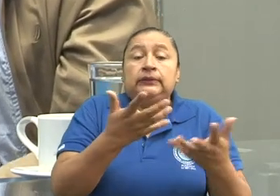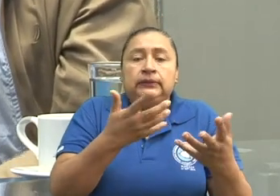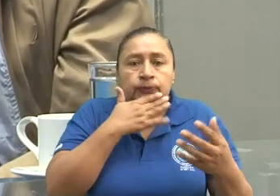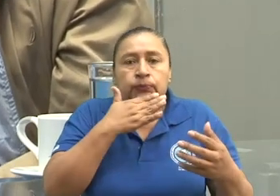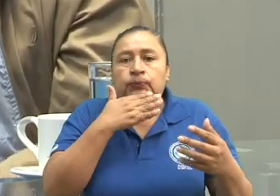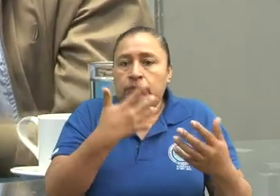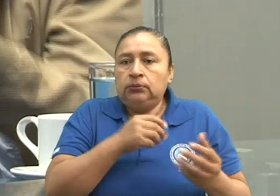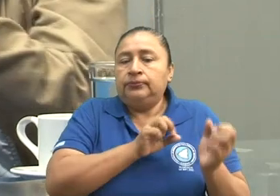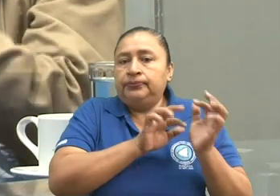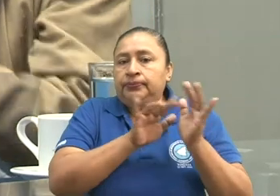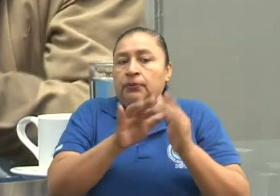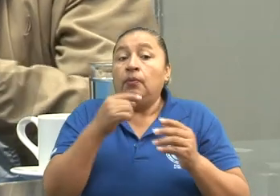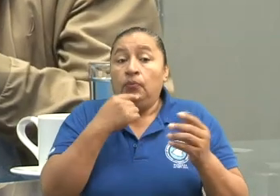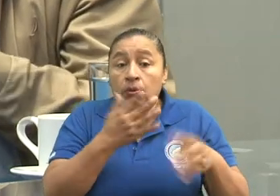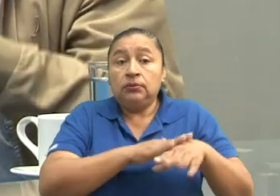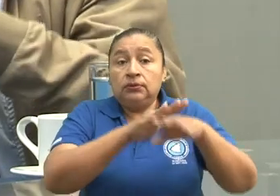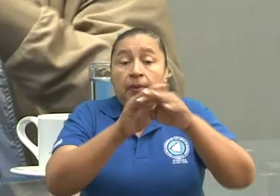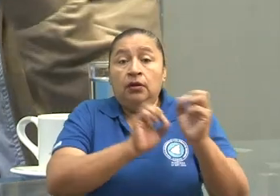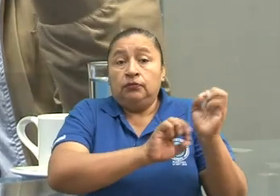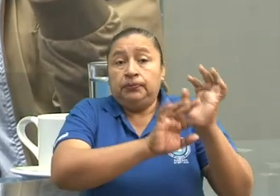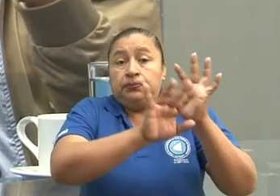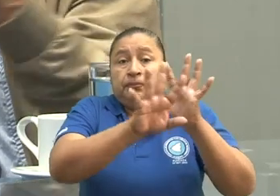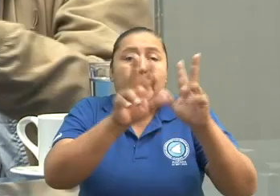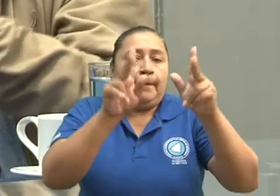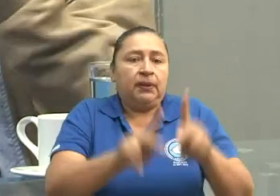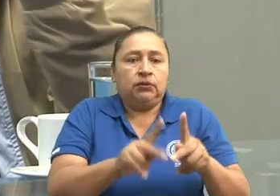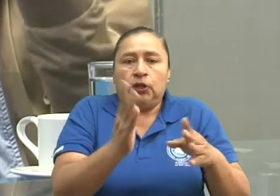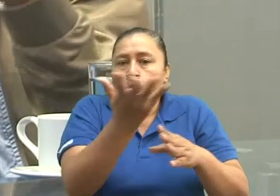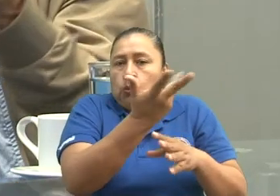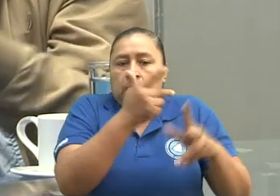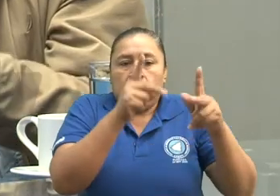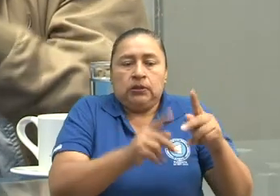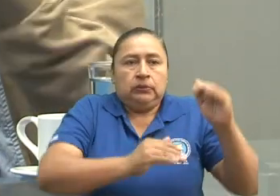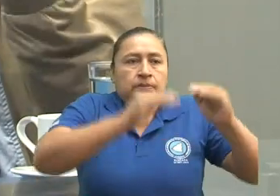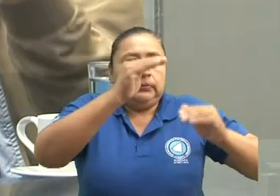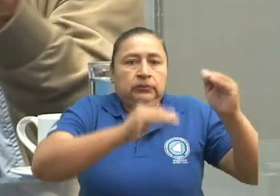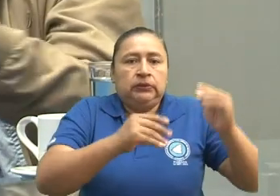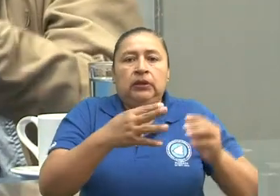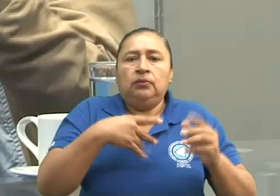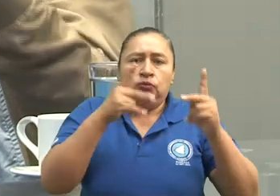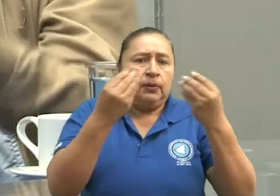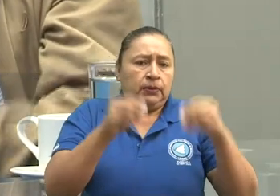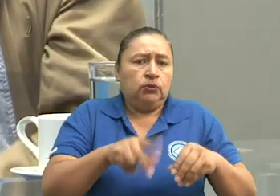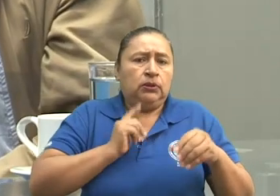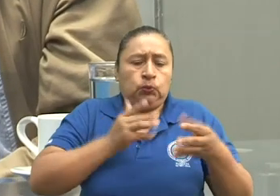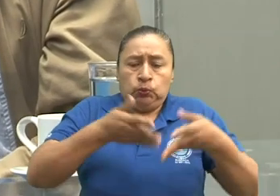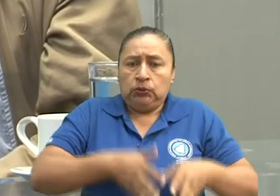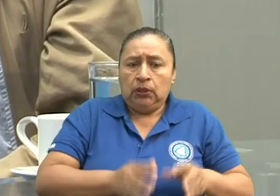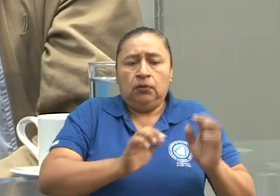irresponsable. Porque voy a llamar a la manifestación y ahí van gente de todas las edades, mucha gente trajo a sus hijos,